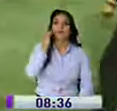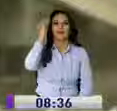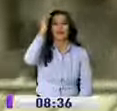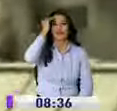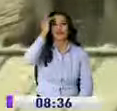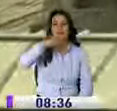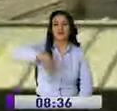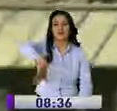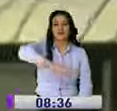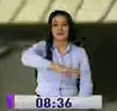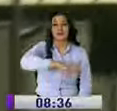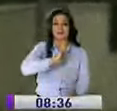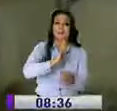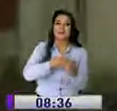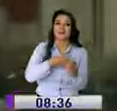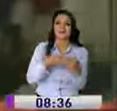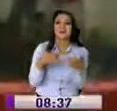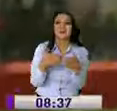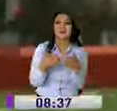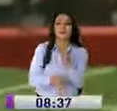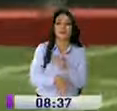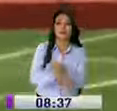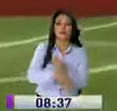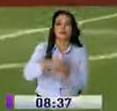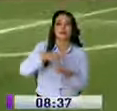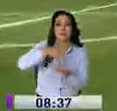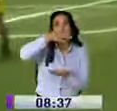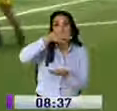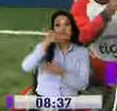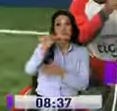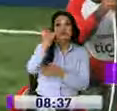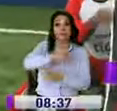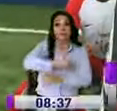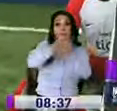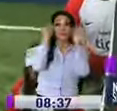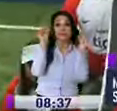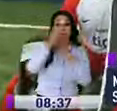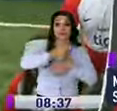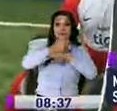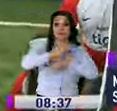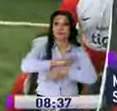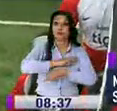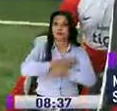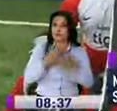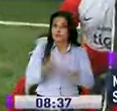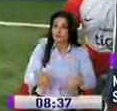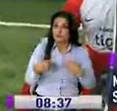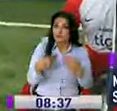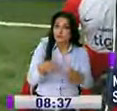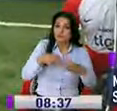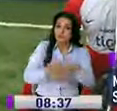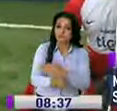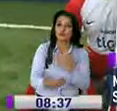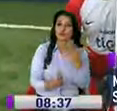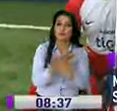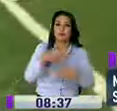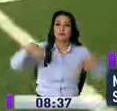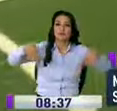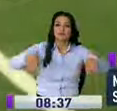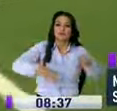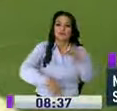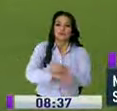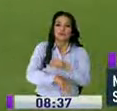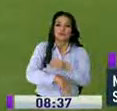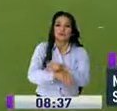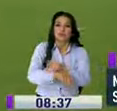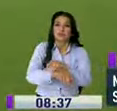de la Liga Deportiva Barrial La Magdalena, la mañana de este sábado, las autoridades municipales entregaron una nueva cancha de fútbol